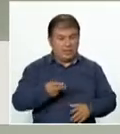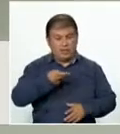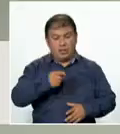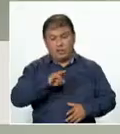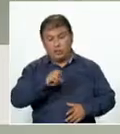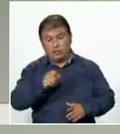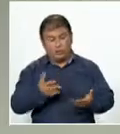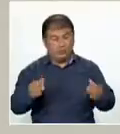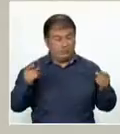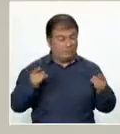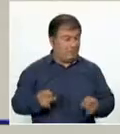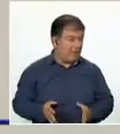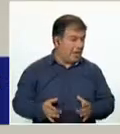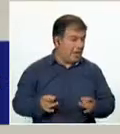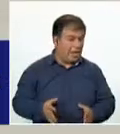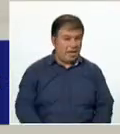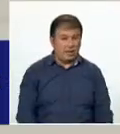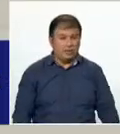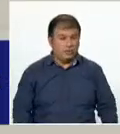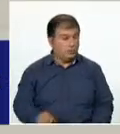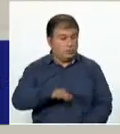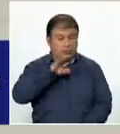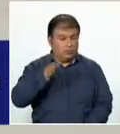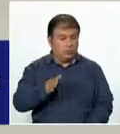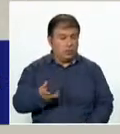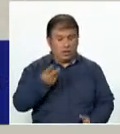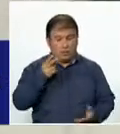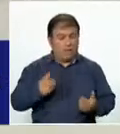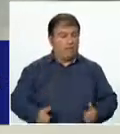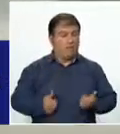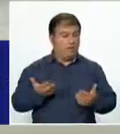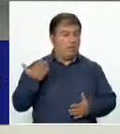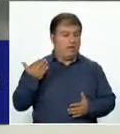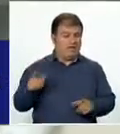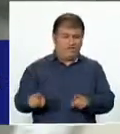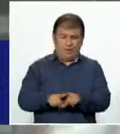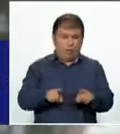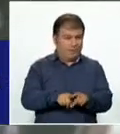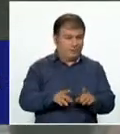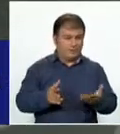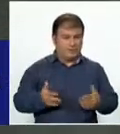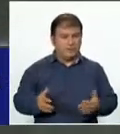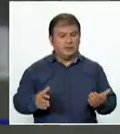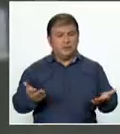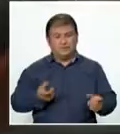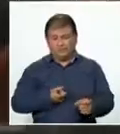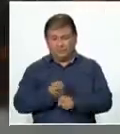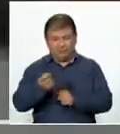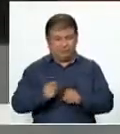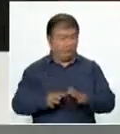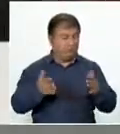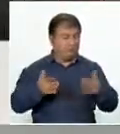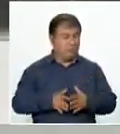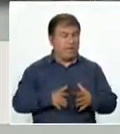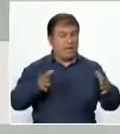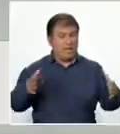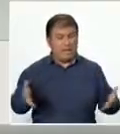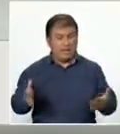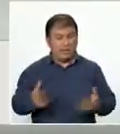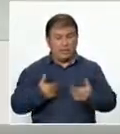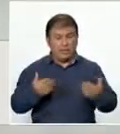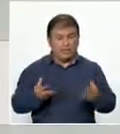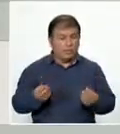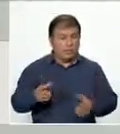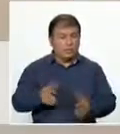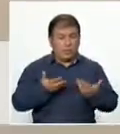es catastrófica. Nunca habíamos vivido algo igual. La desgracia fue muy grande. Hemos